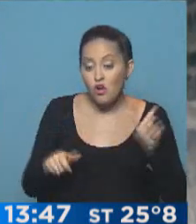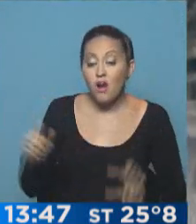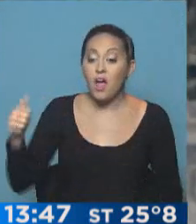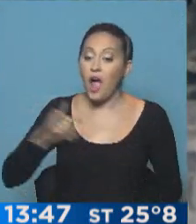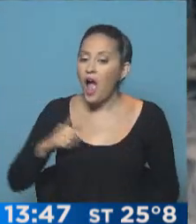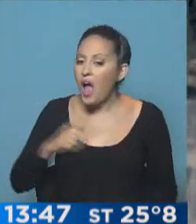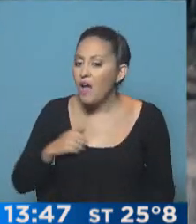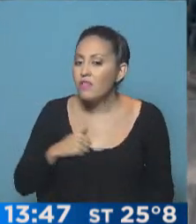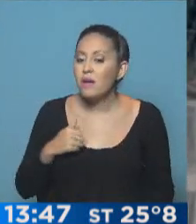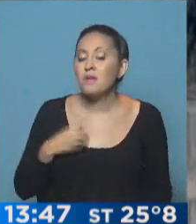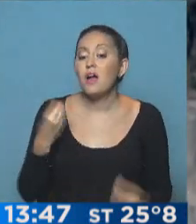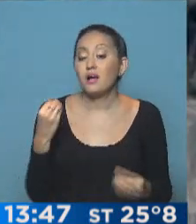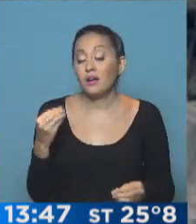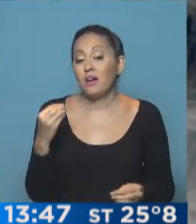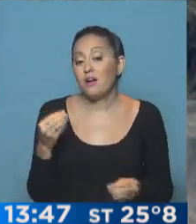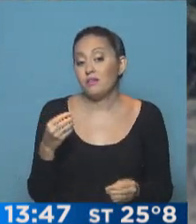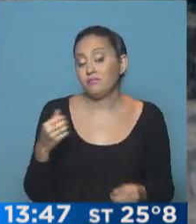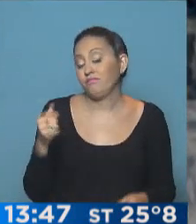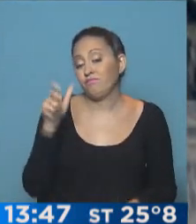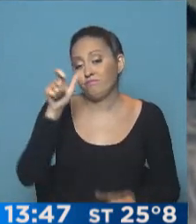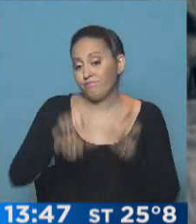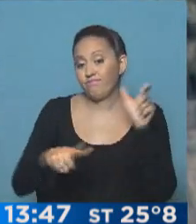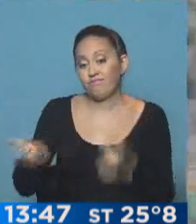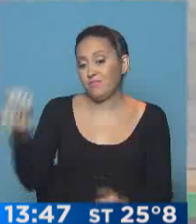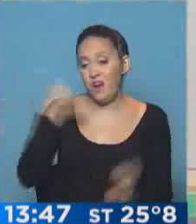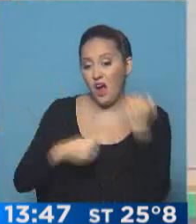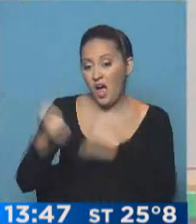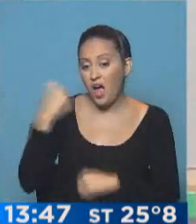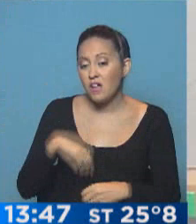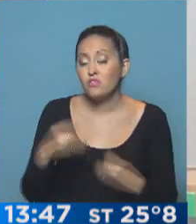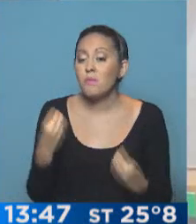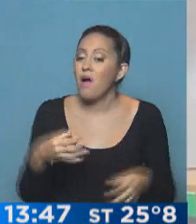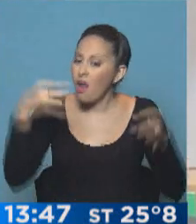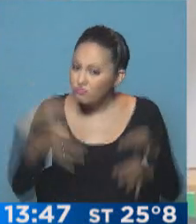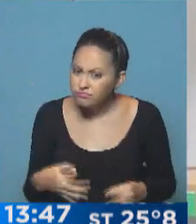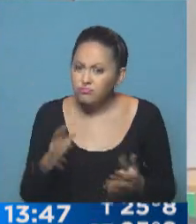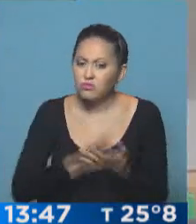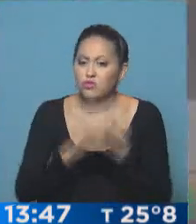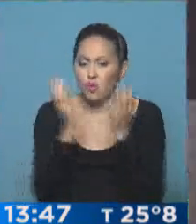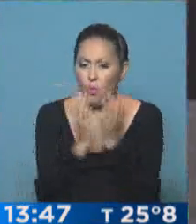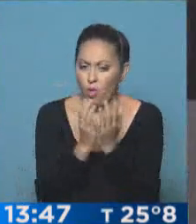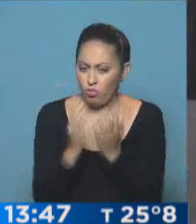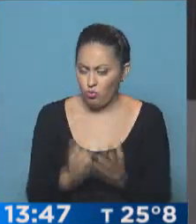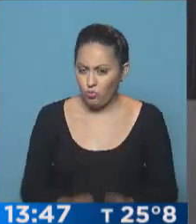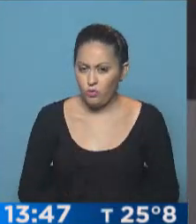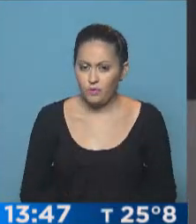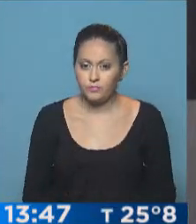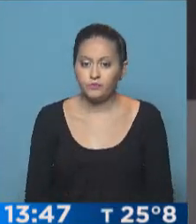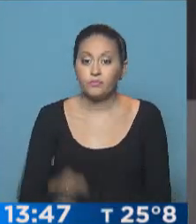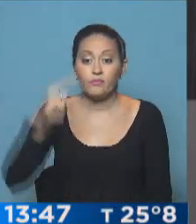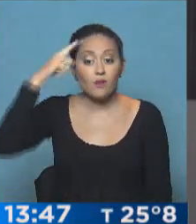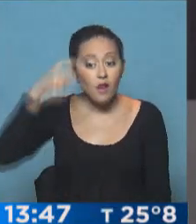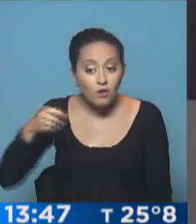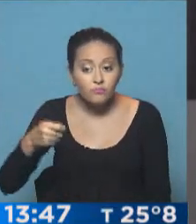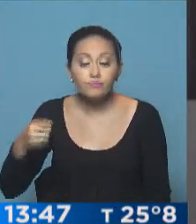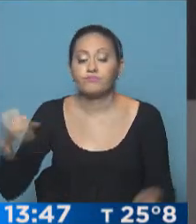poca predisposición para realmente hacer las cosas como se debe con respecto a la megaminería. El fallo de la Corte Suprema